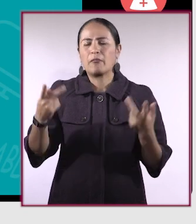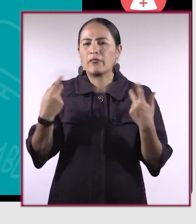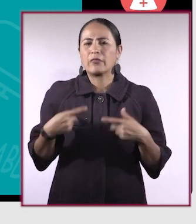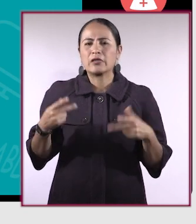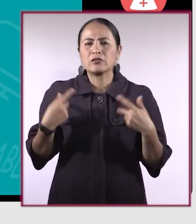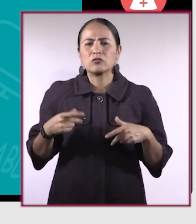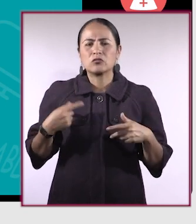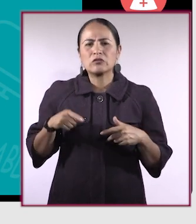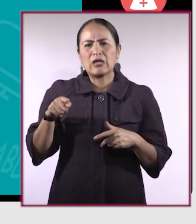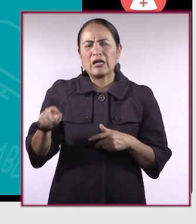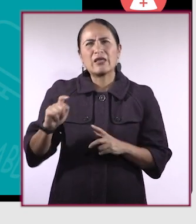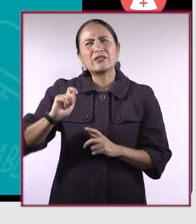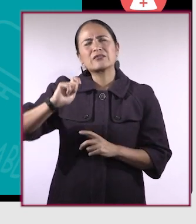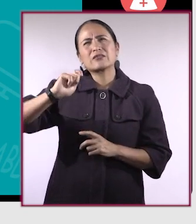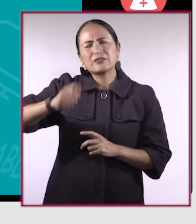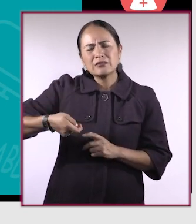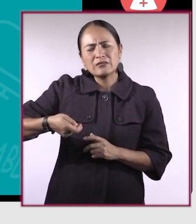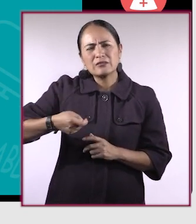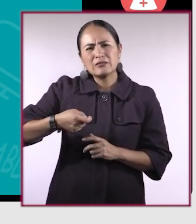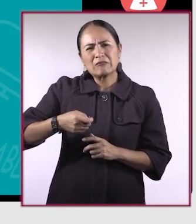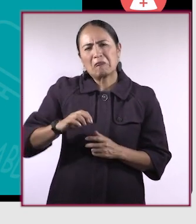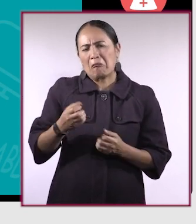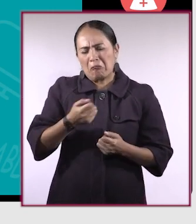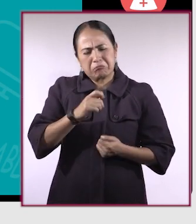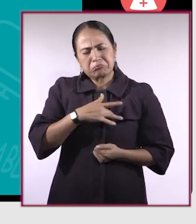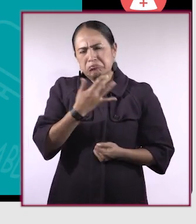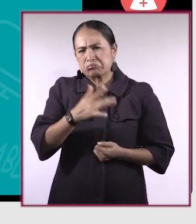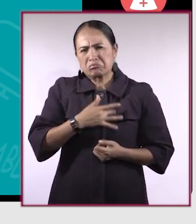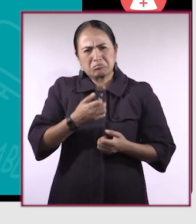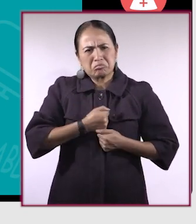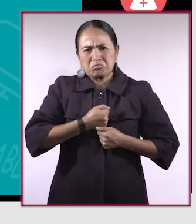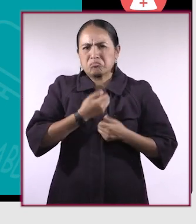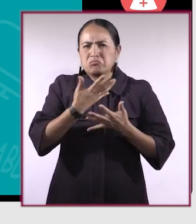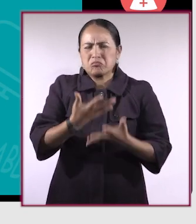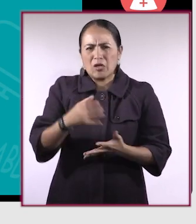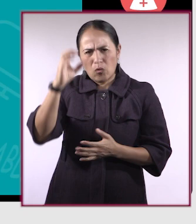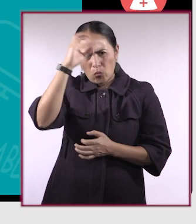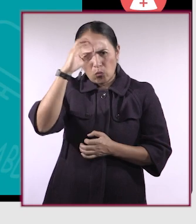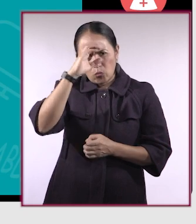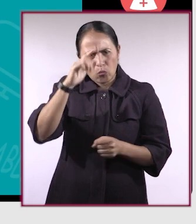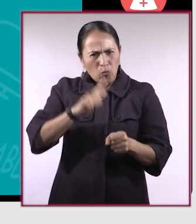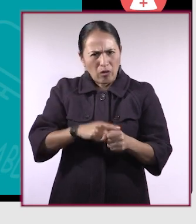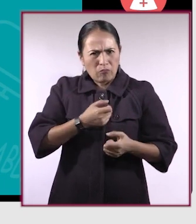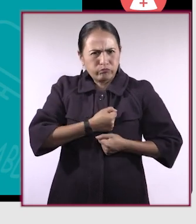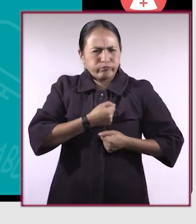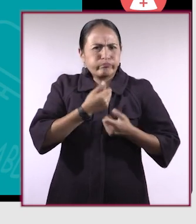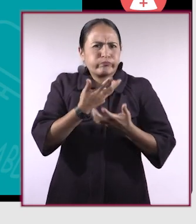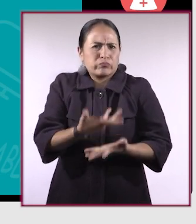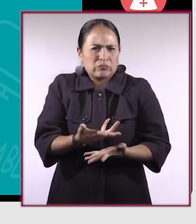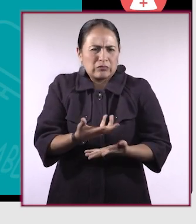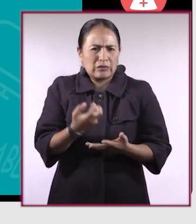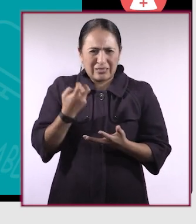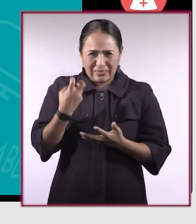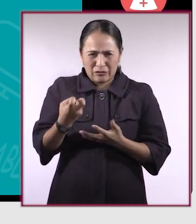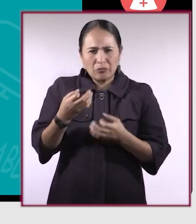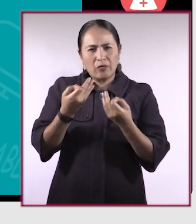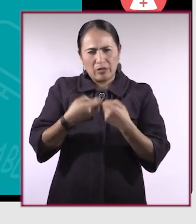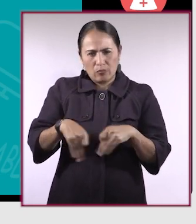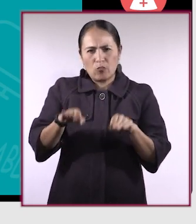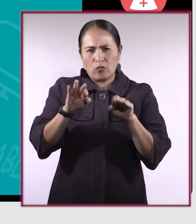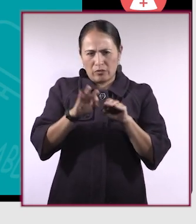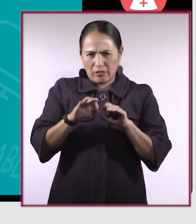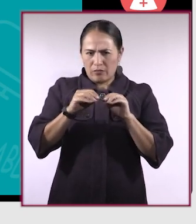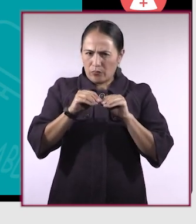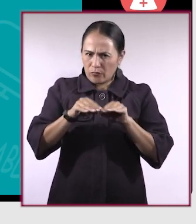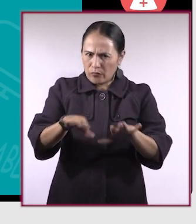que a una persona le significa manifestarse en su lengua y su cultura, pues es muy importante,